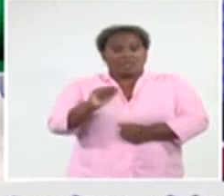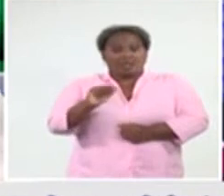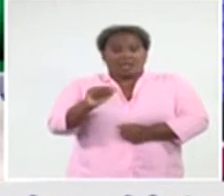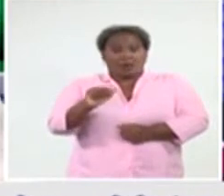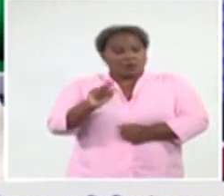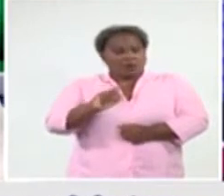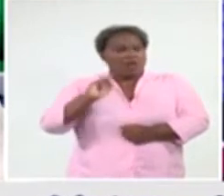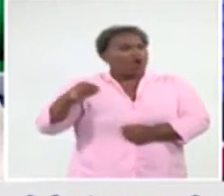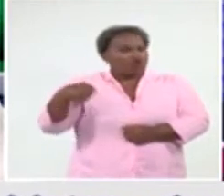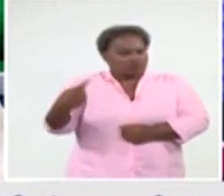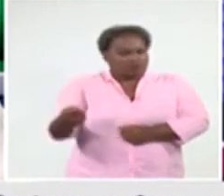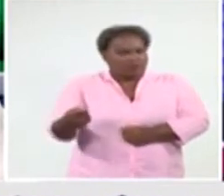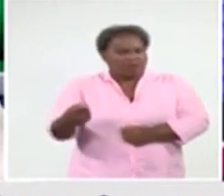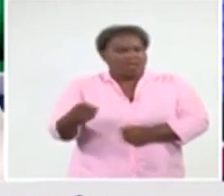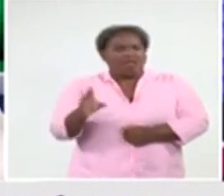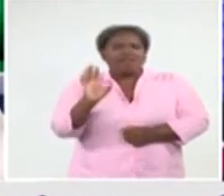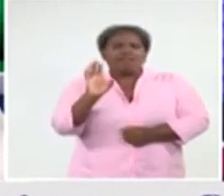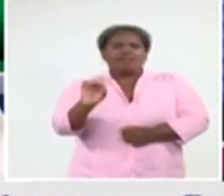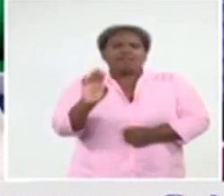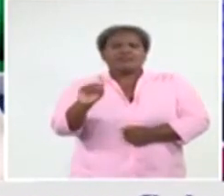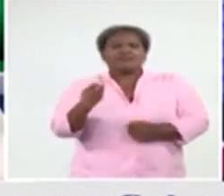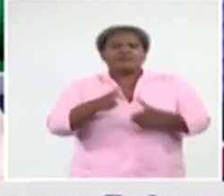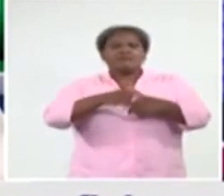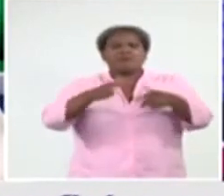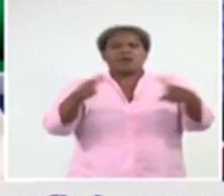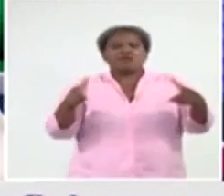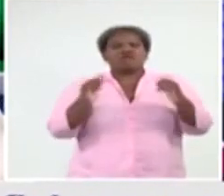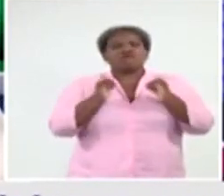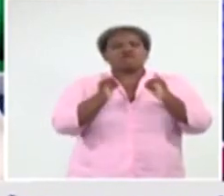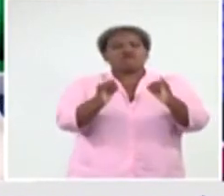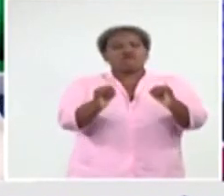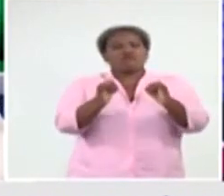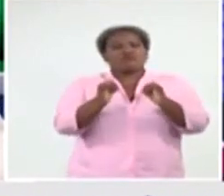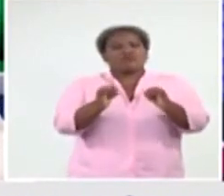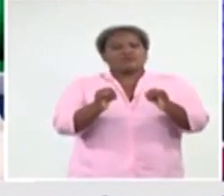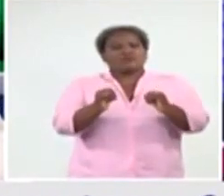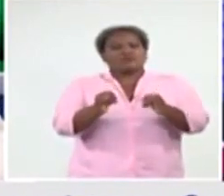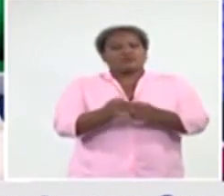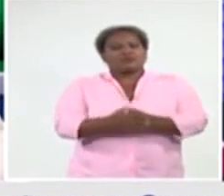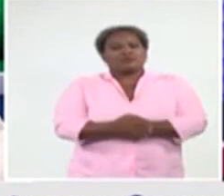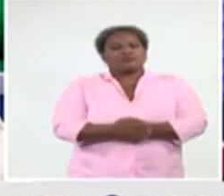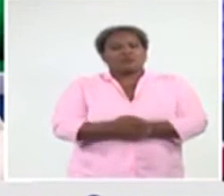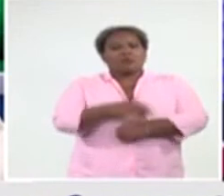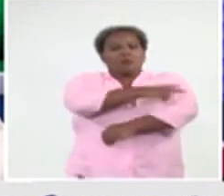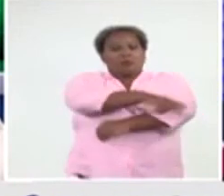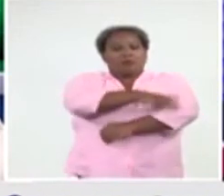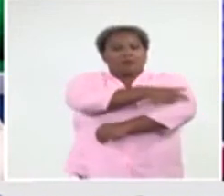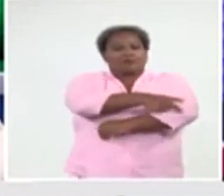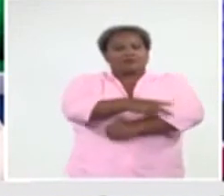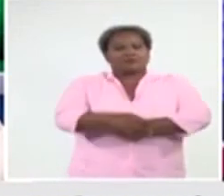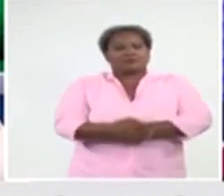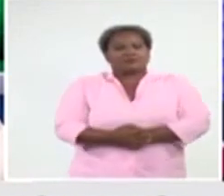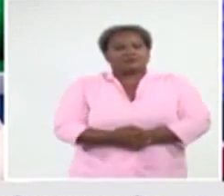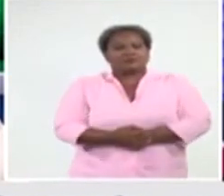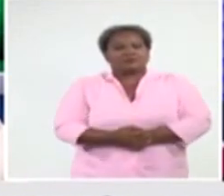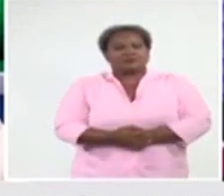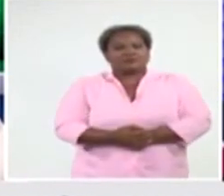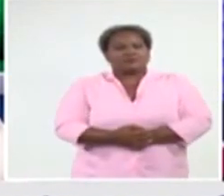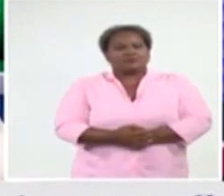dice el mayor reportado de casos por países, que está ahí.